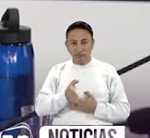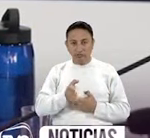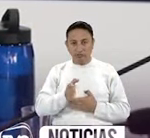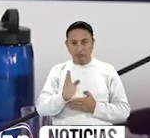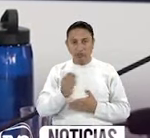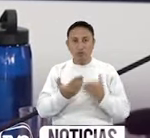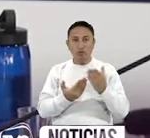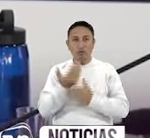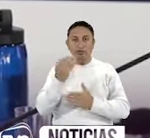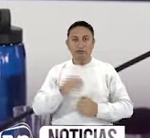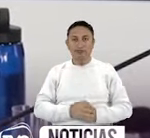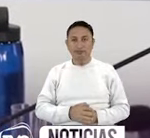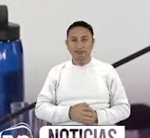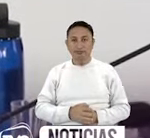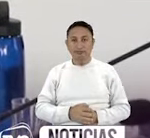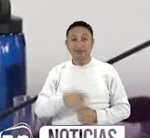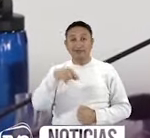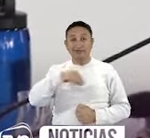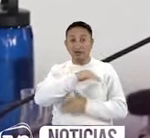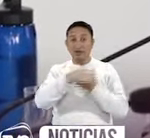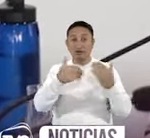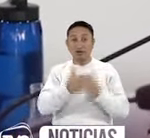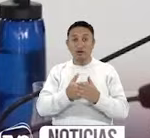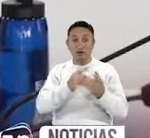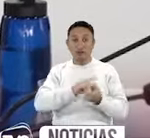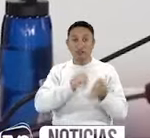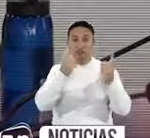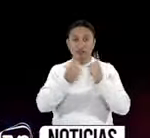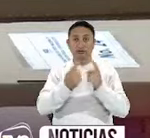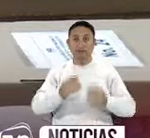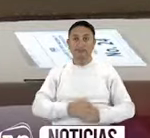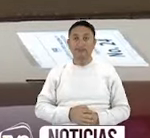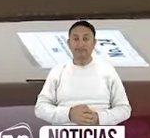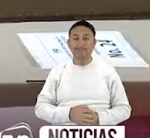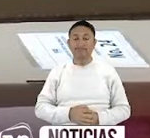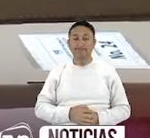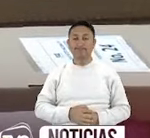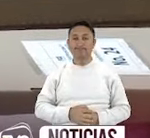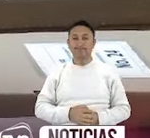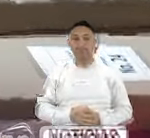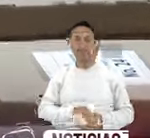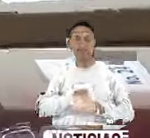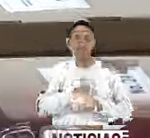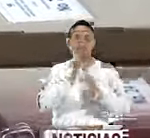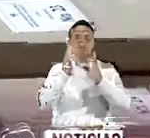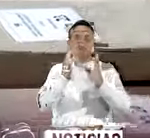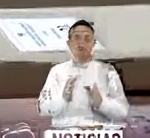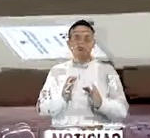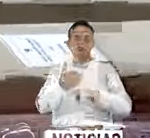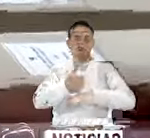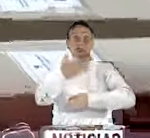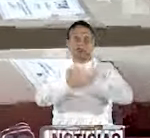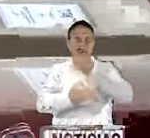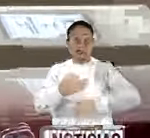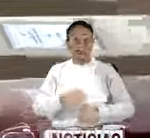para cambiar lo que es el Consejo de la Judicatura. Entre los funcionarios judiciales